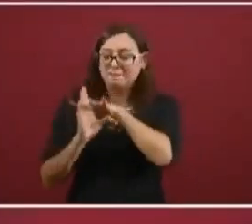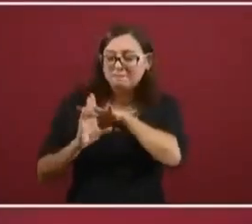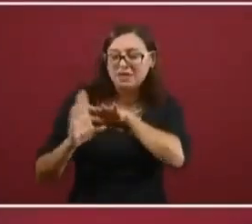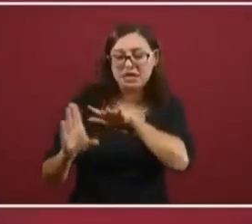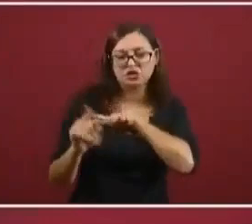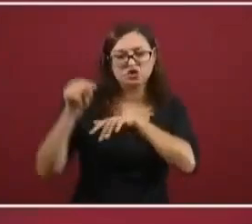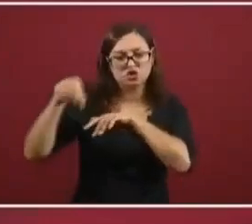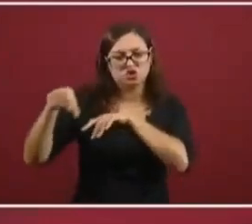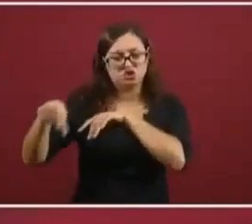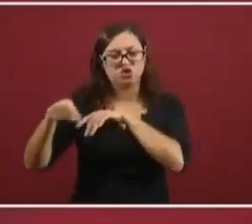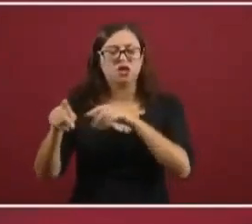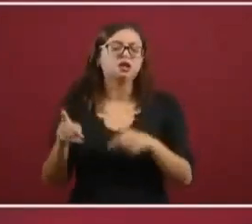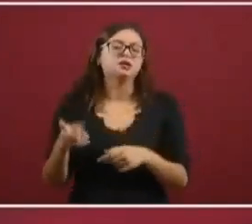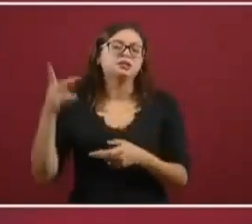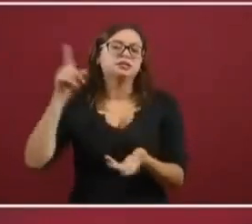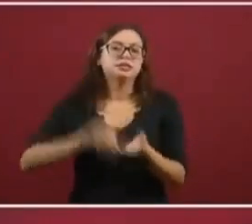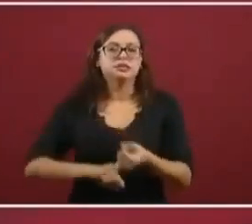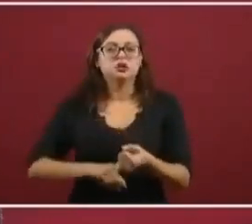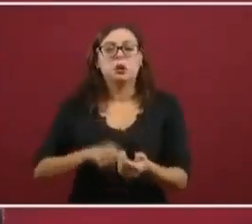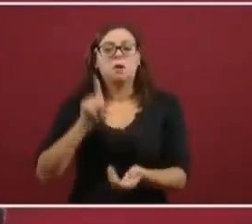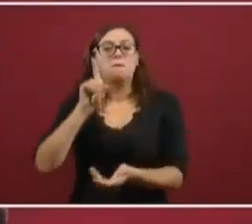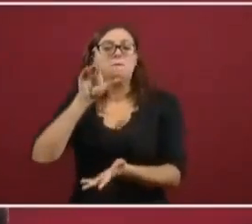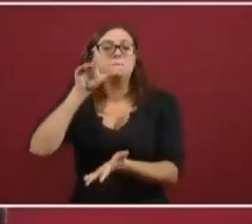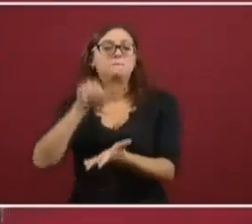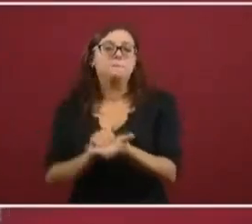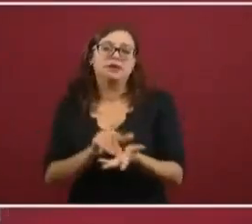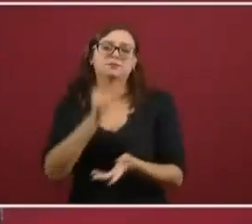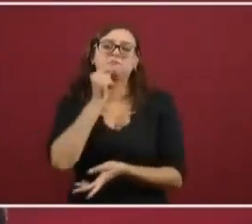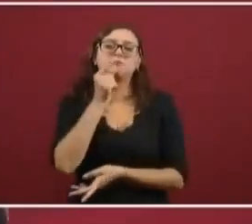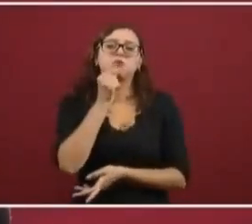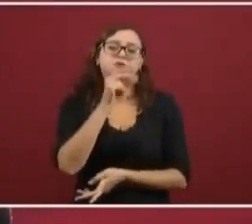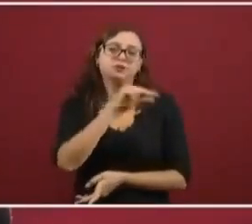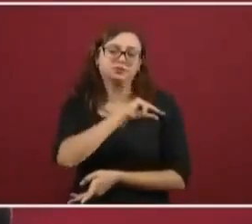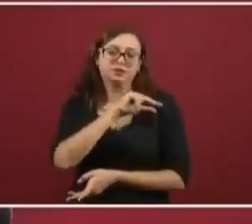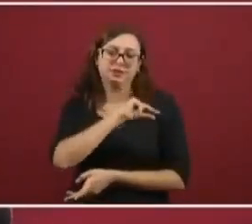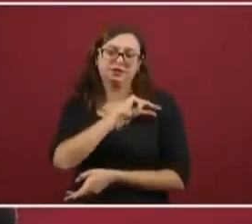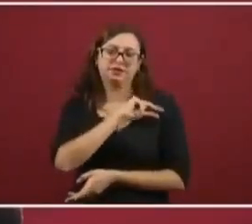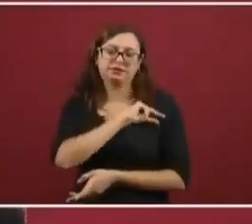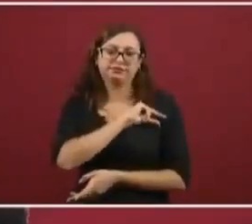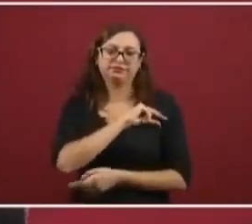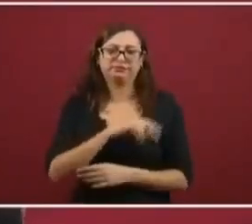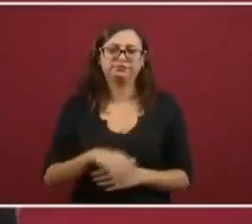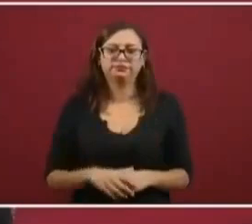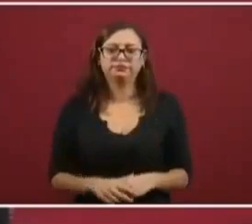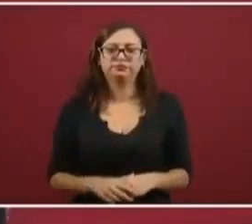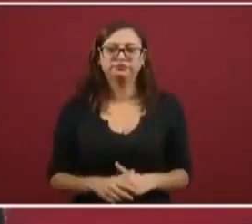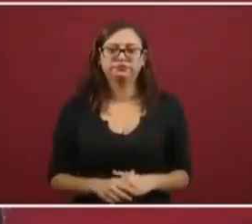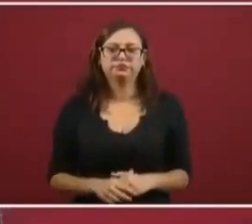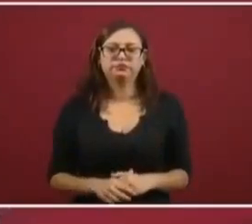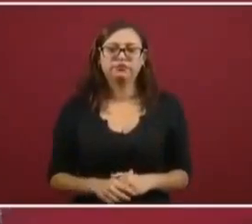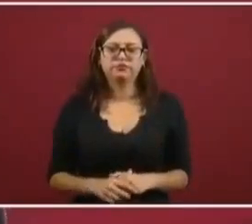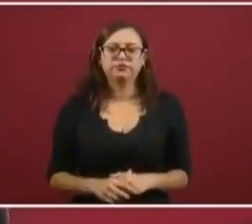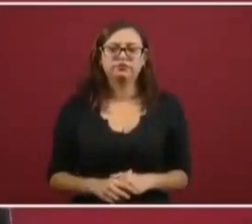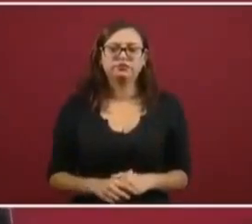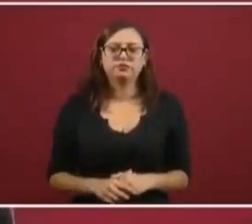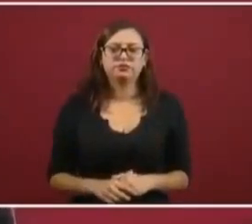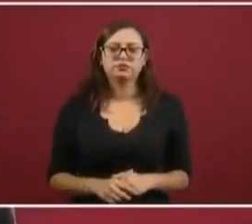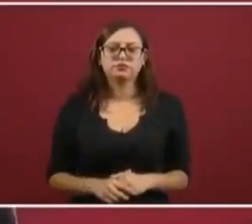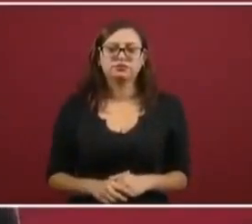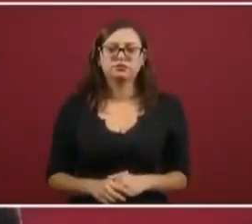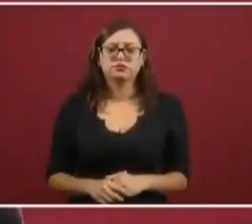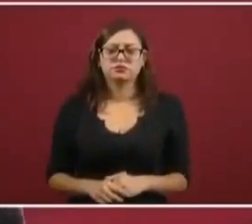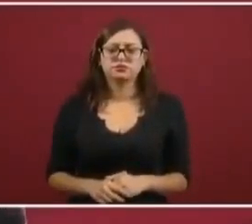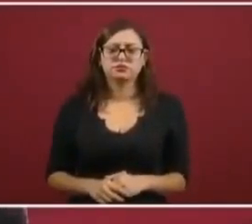1000 elementos de personal privado y ya